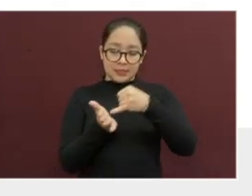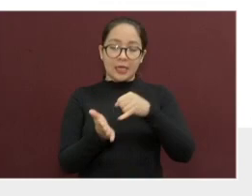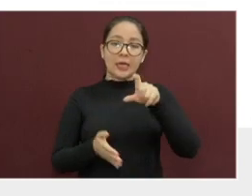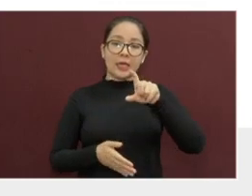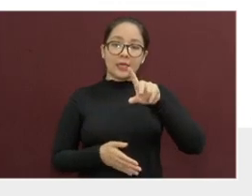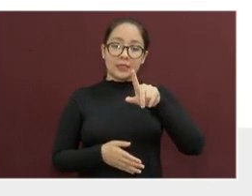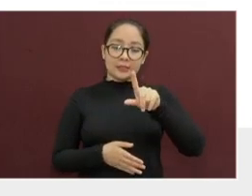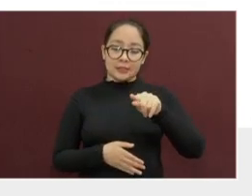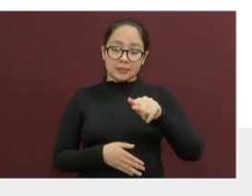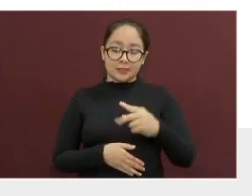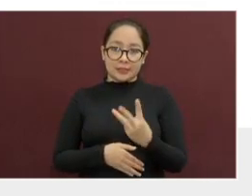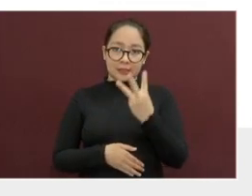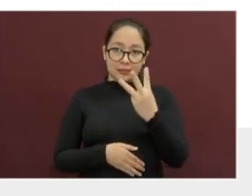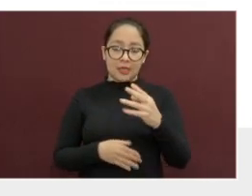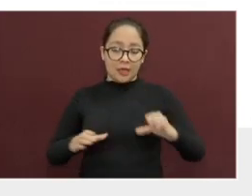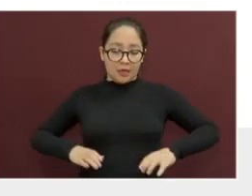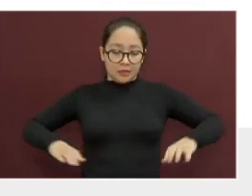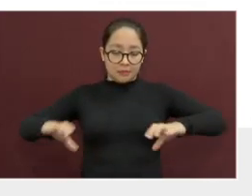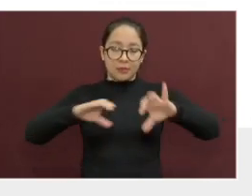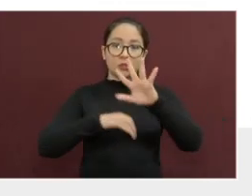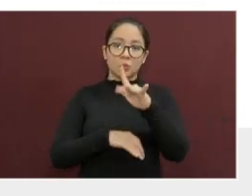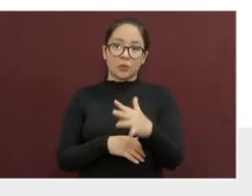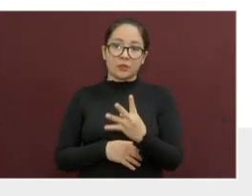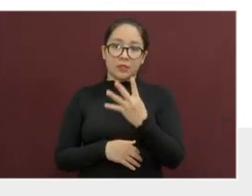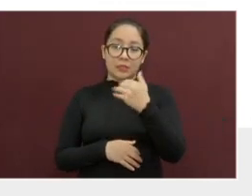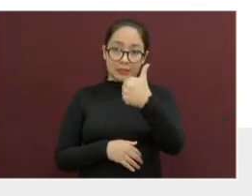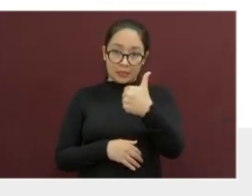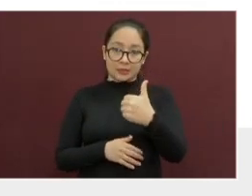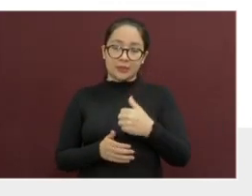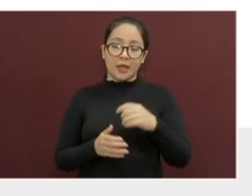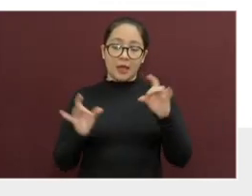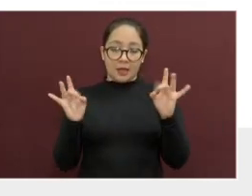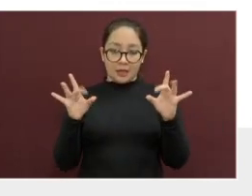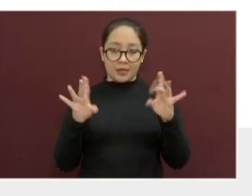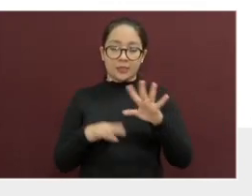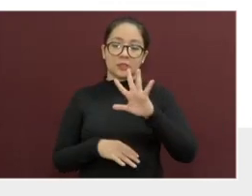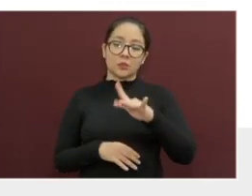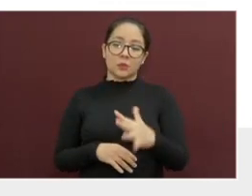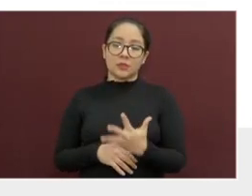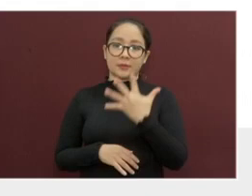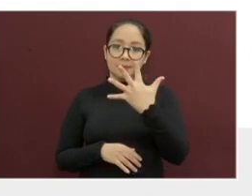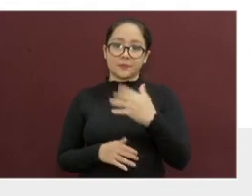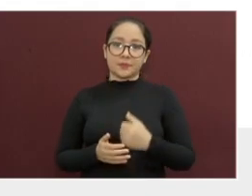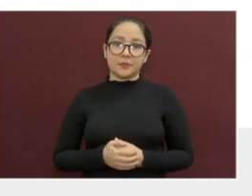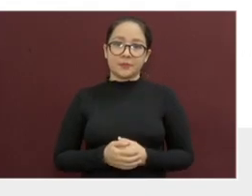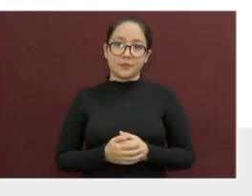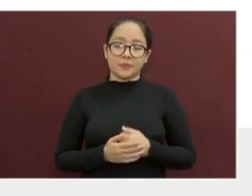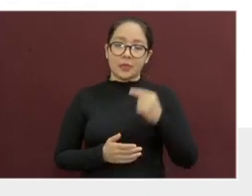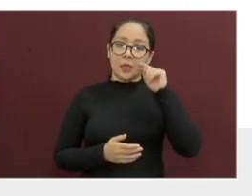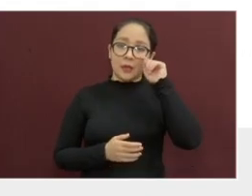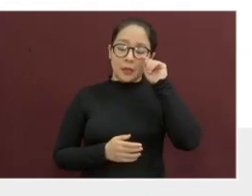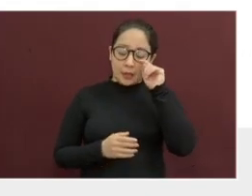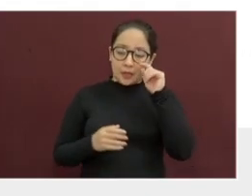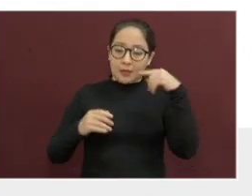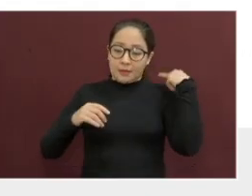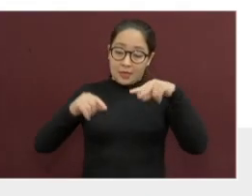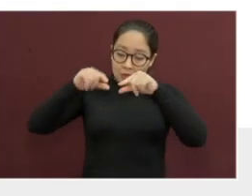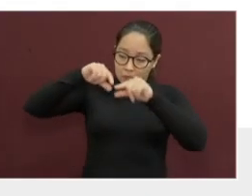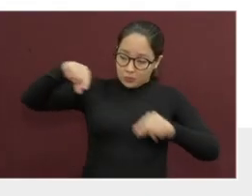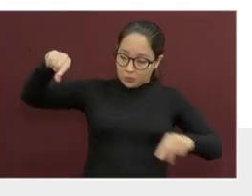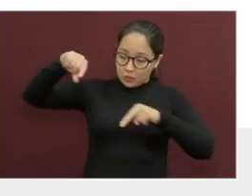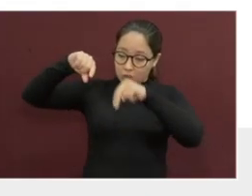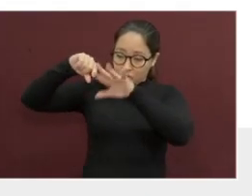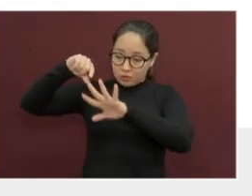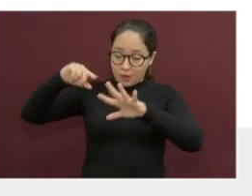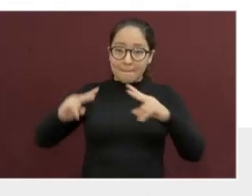catemaco 56 y ángeles recabada 55 y hacia el norte poza